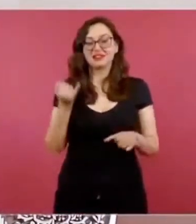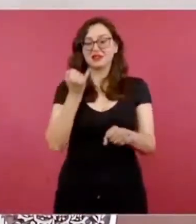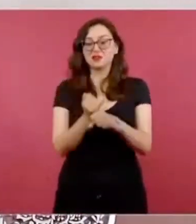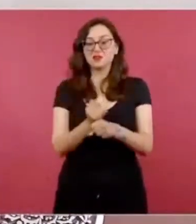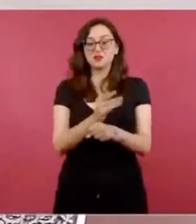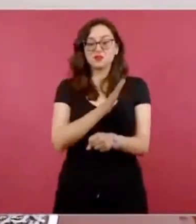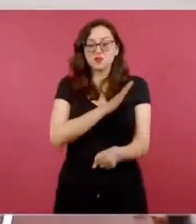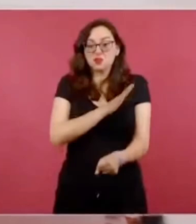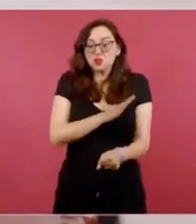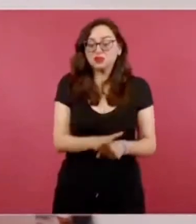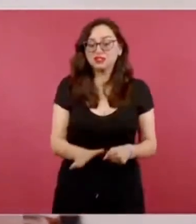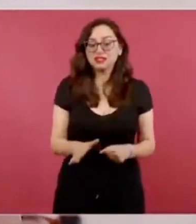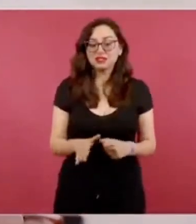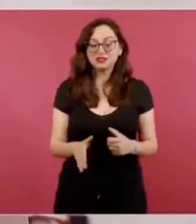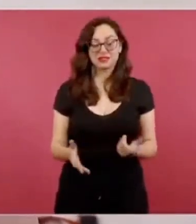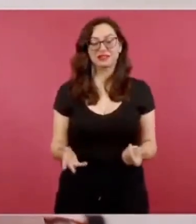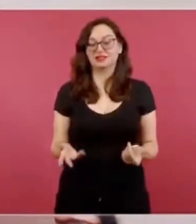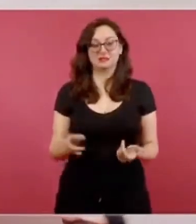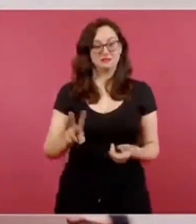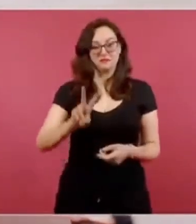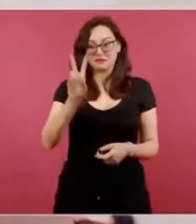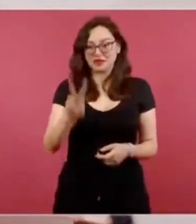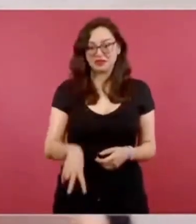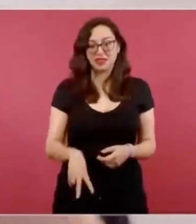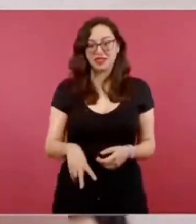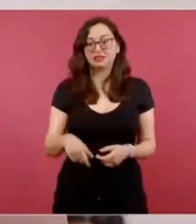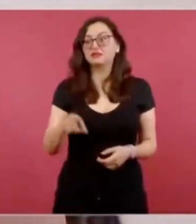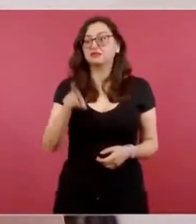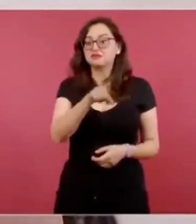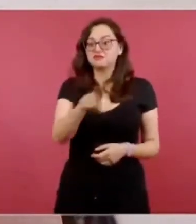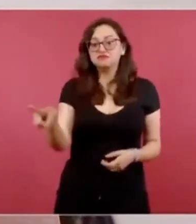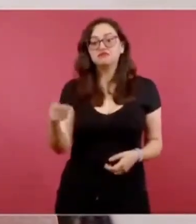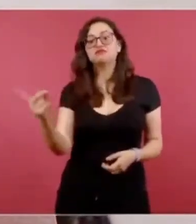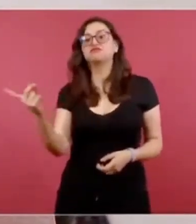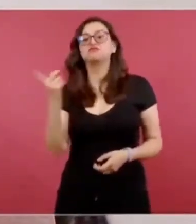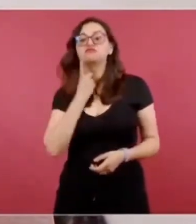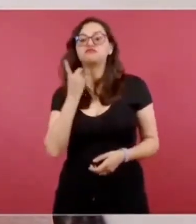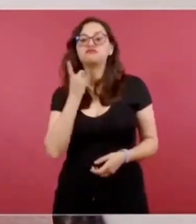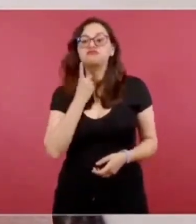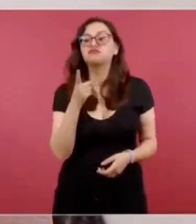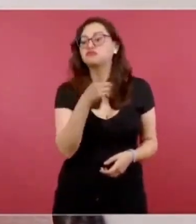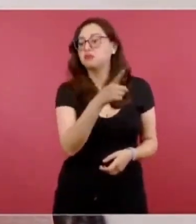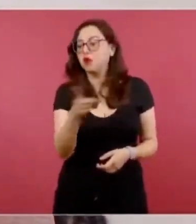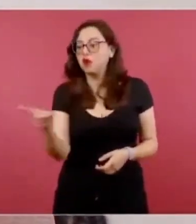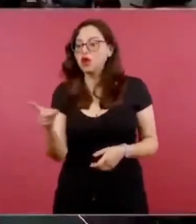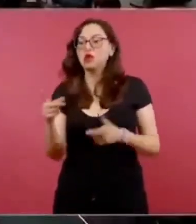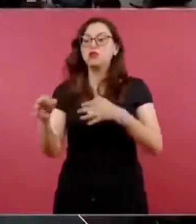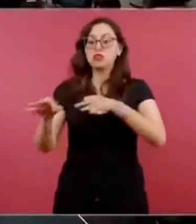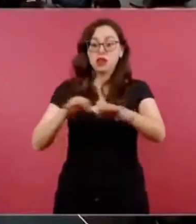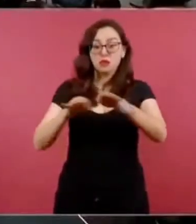tienen función para ejecutar obras recibían presupuesto.